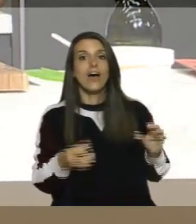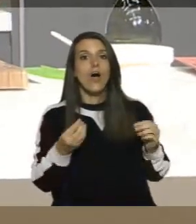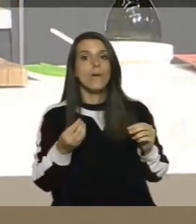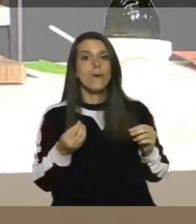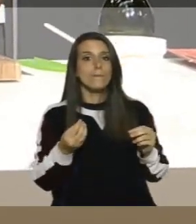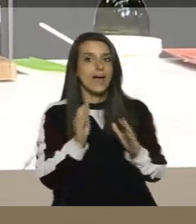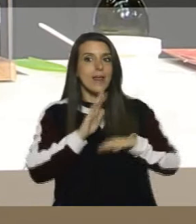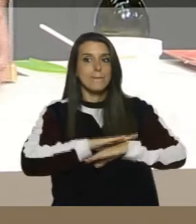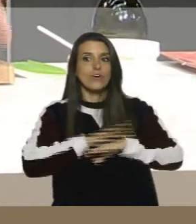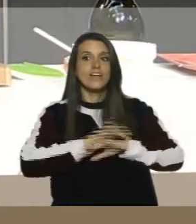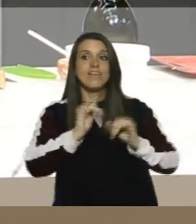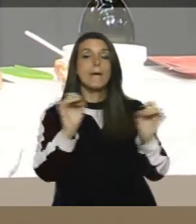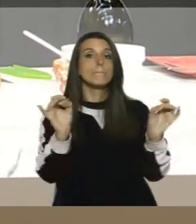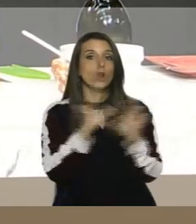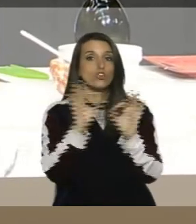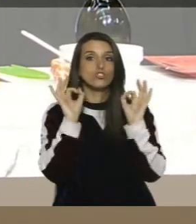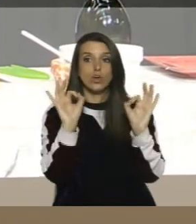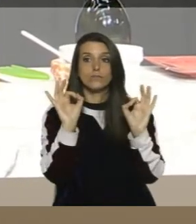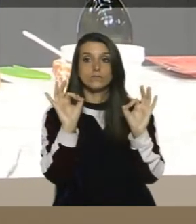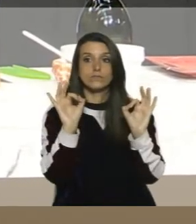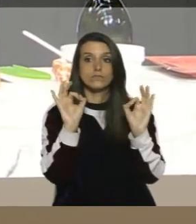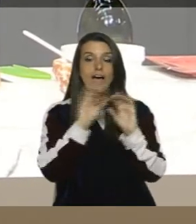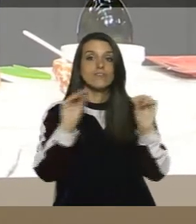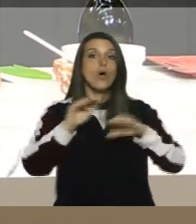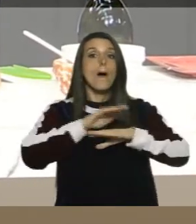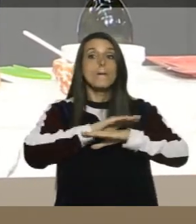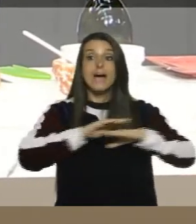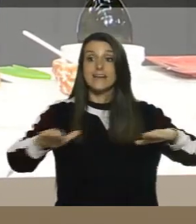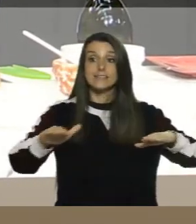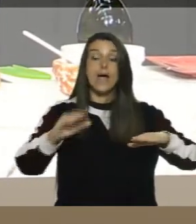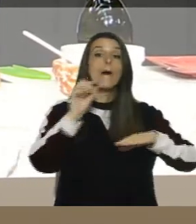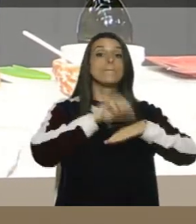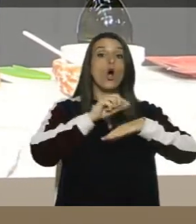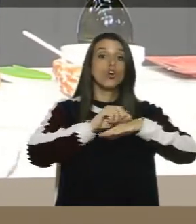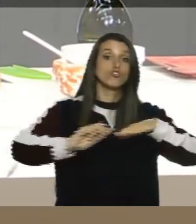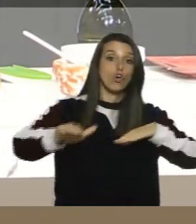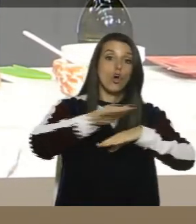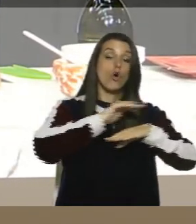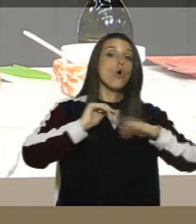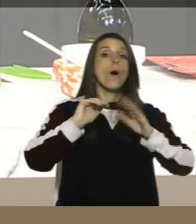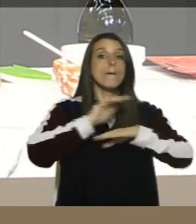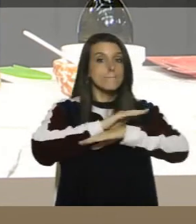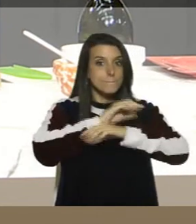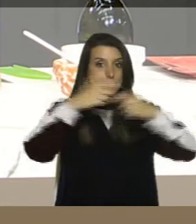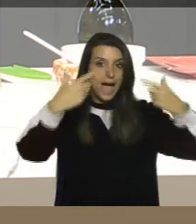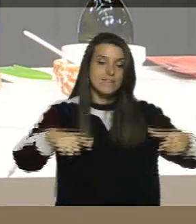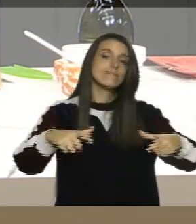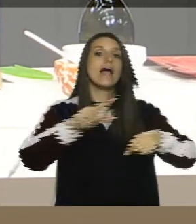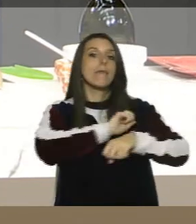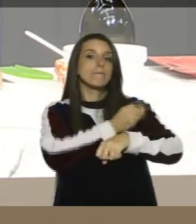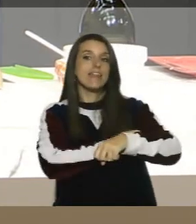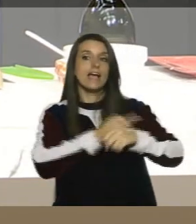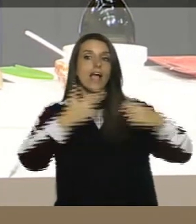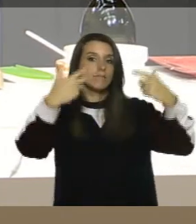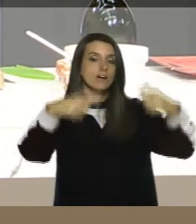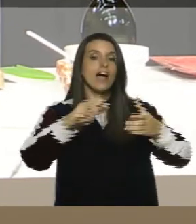Mirá, la lasaña pronta ahí. Recordamos, masa, el relleno de pollo que hicimos. Otra masa, relleno de espinaca.